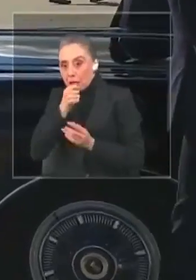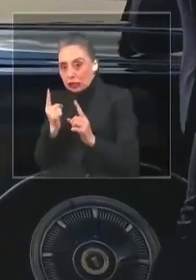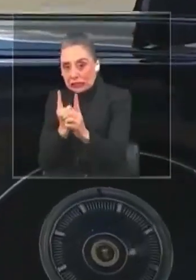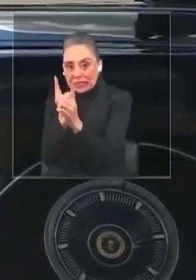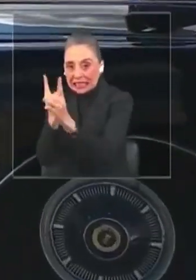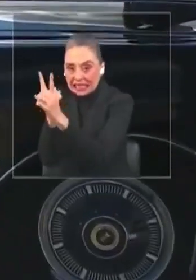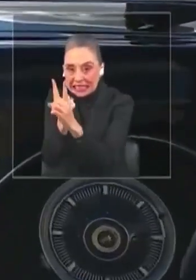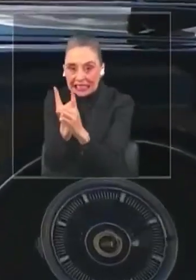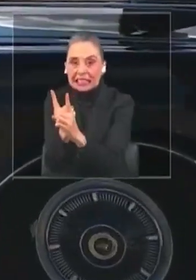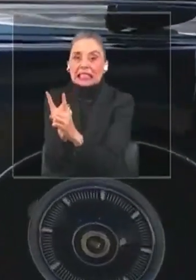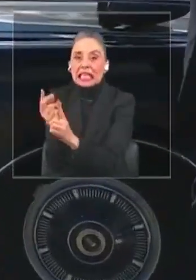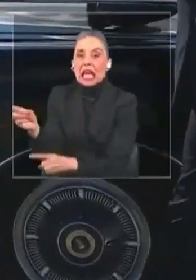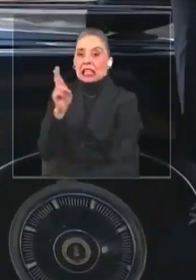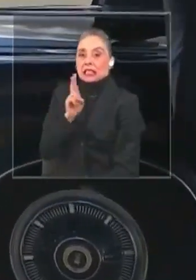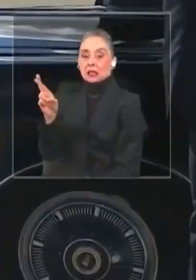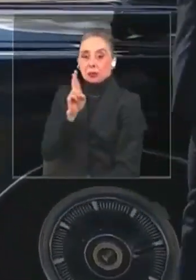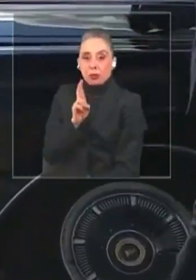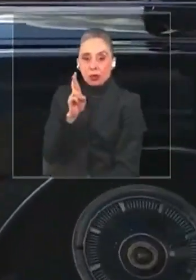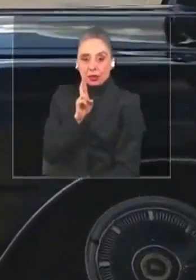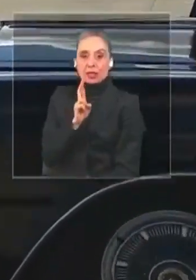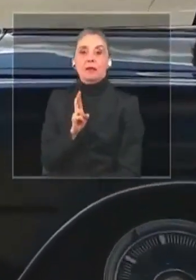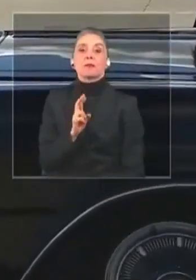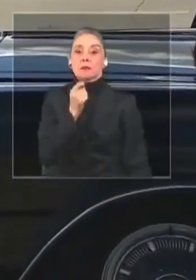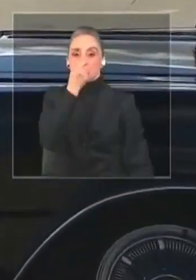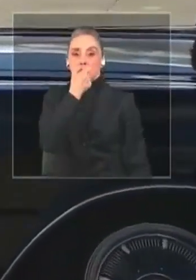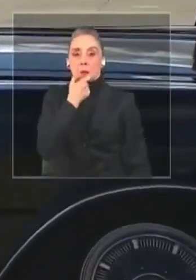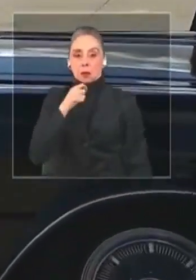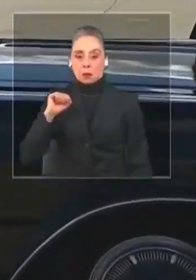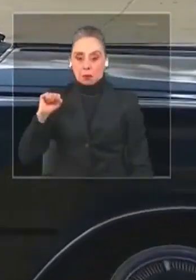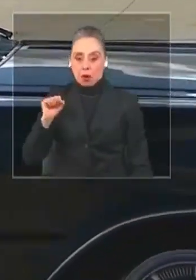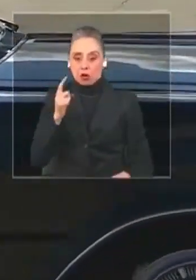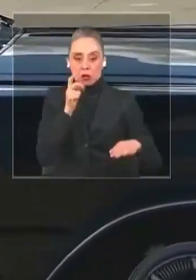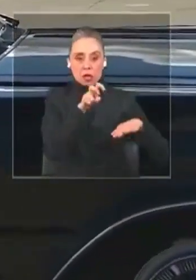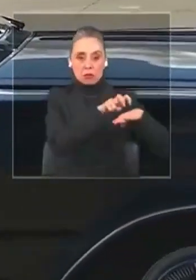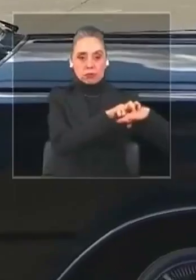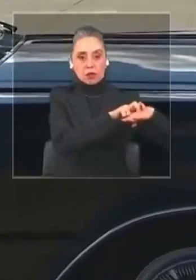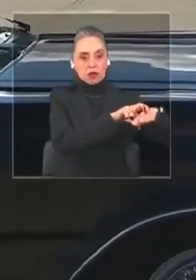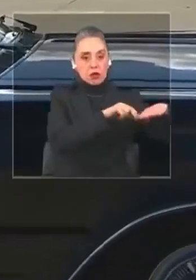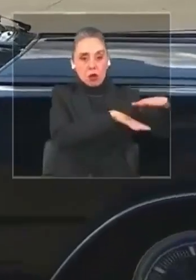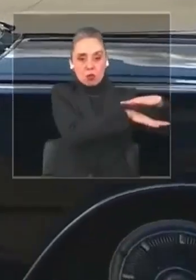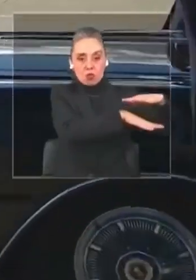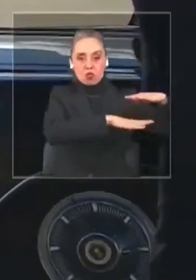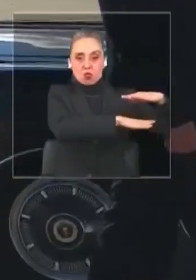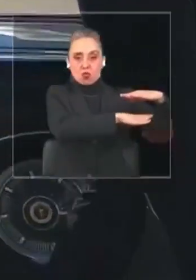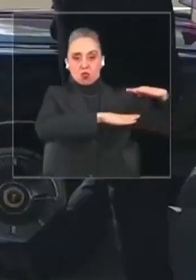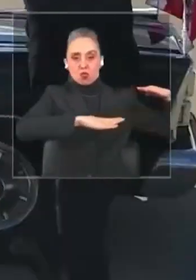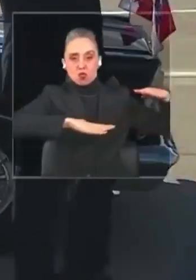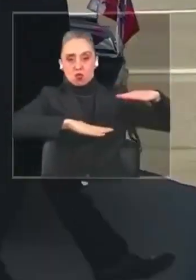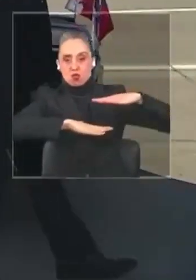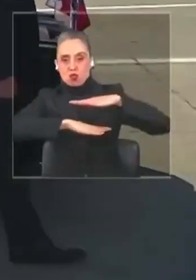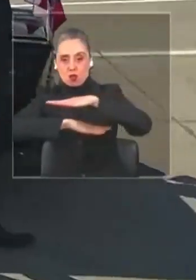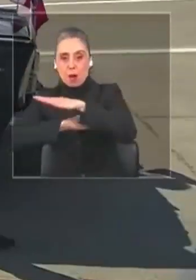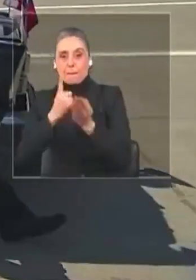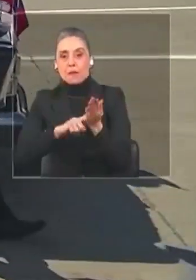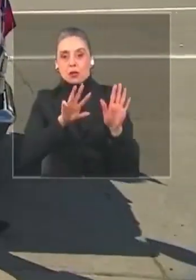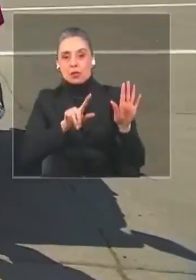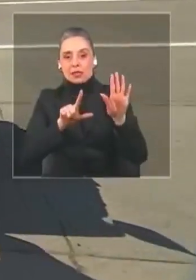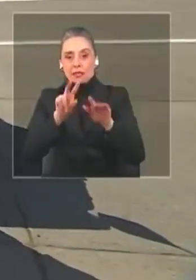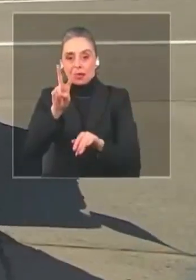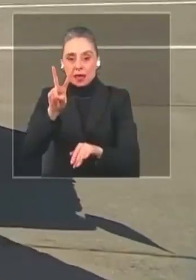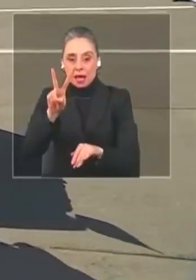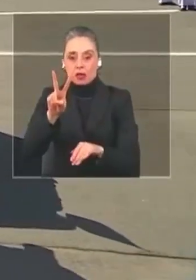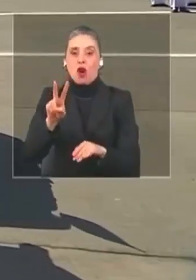en busca de algunas reacciones. Gabriel Boric avanza ya en esta explanada que desde 1972